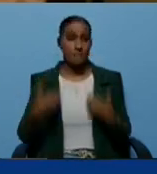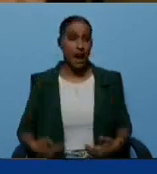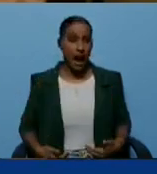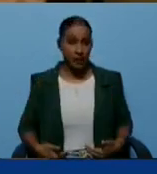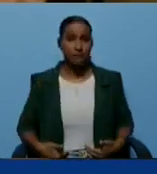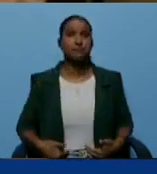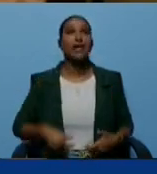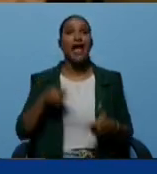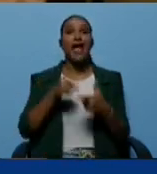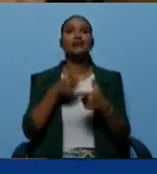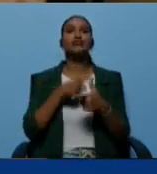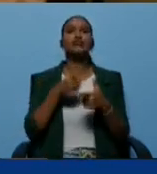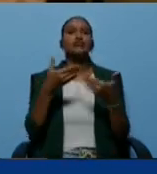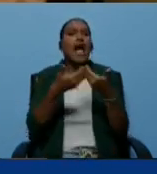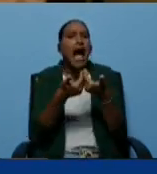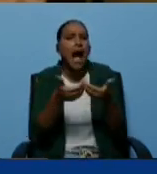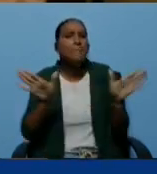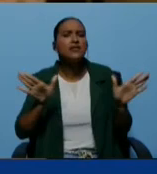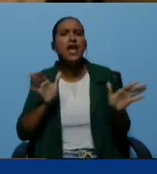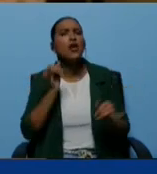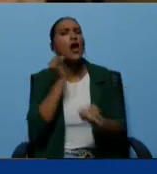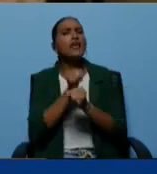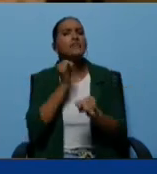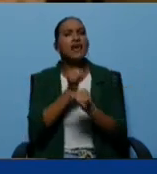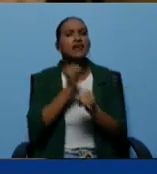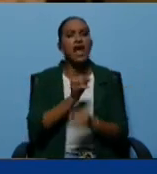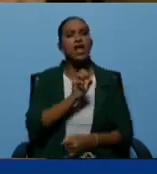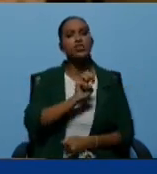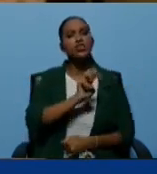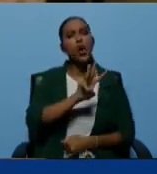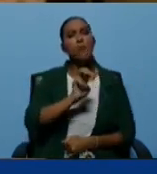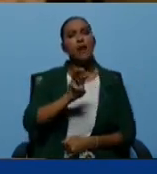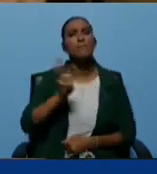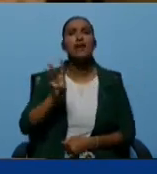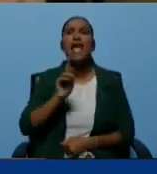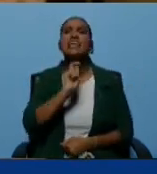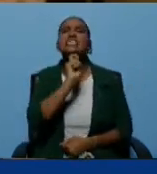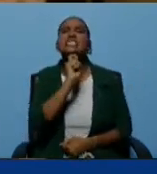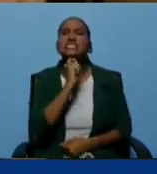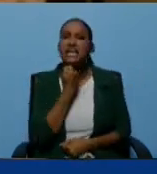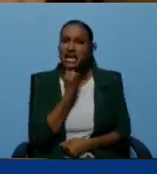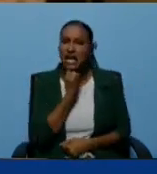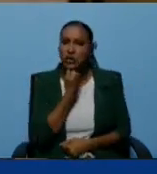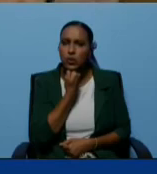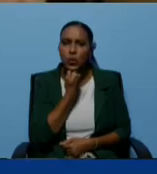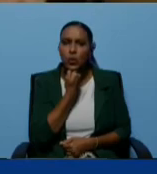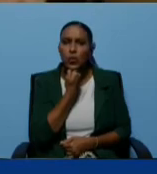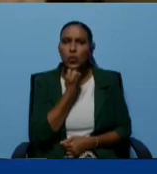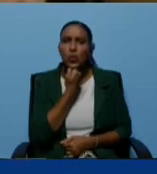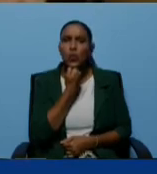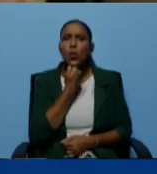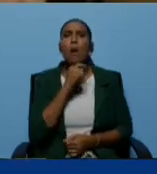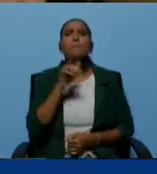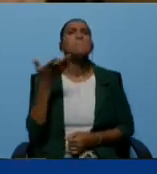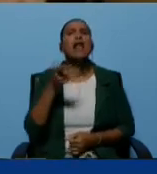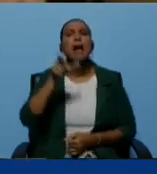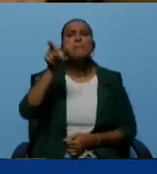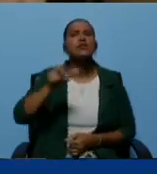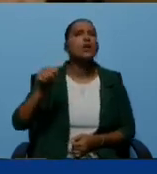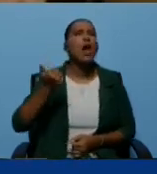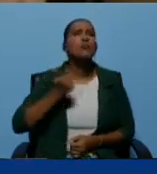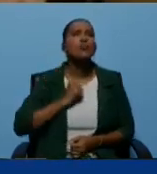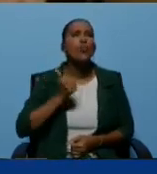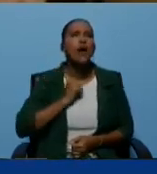de abrir una página web, algo así como clandestino, para que cualquier persona, vean